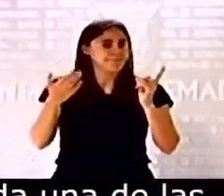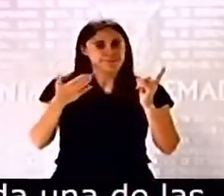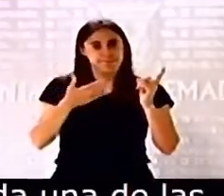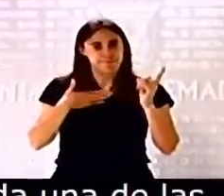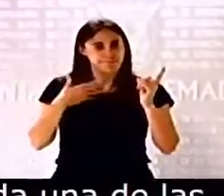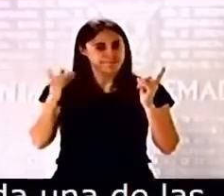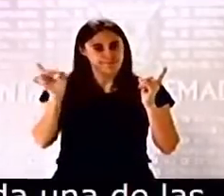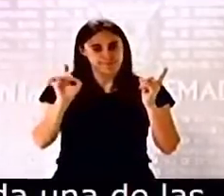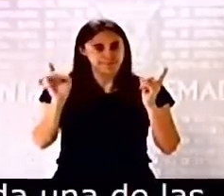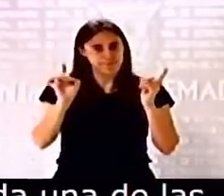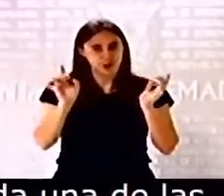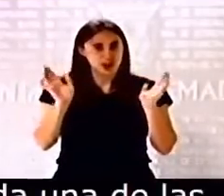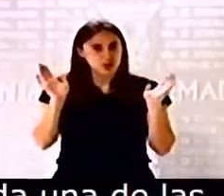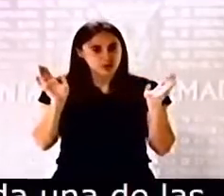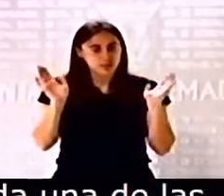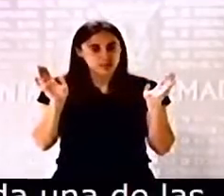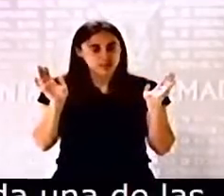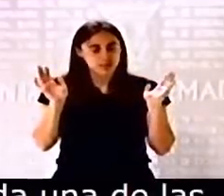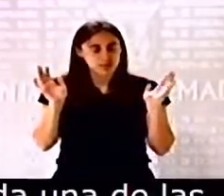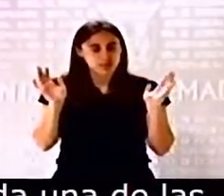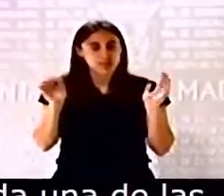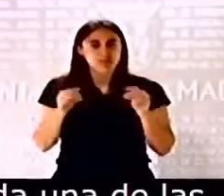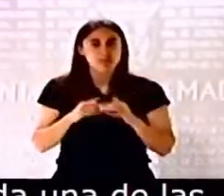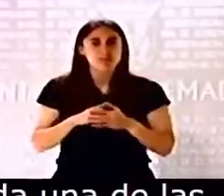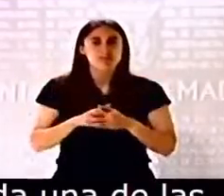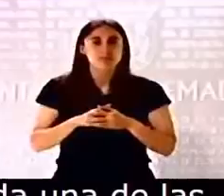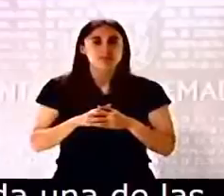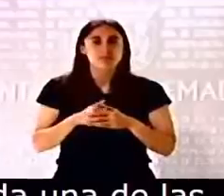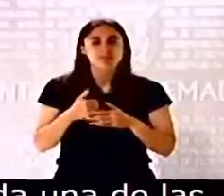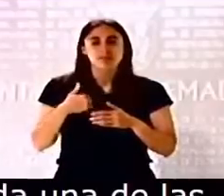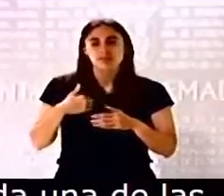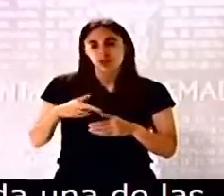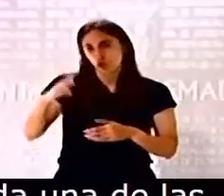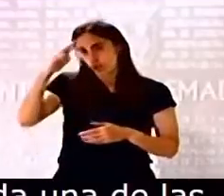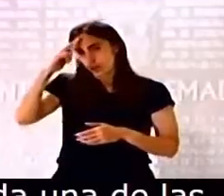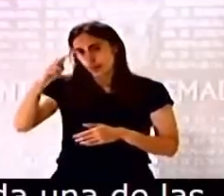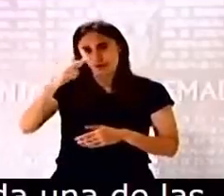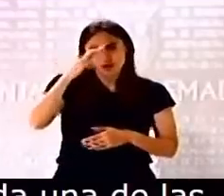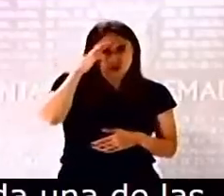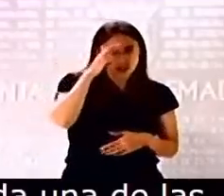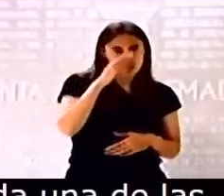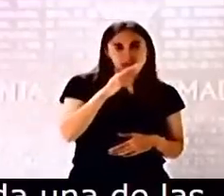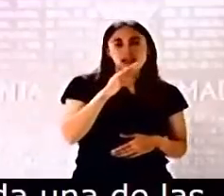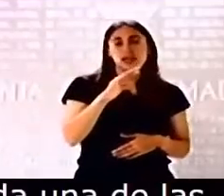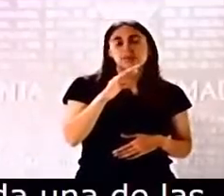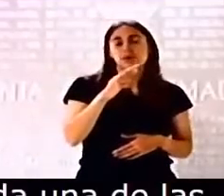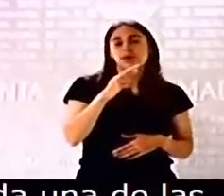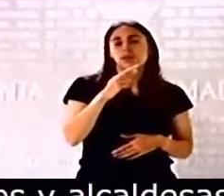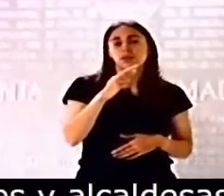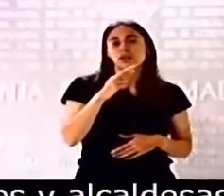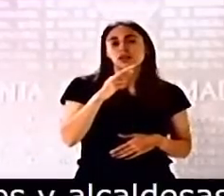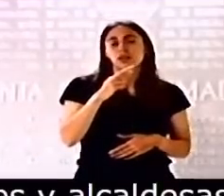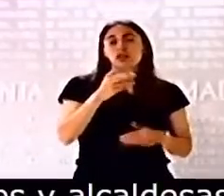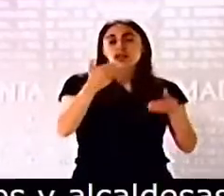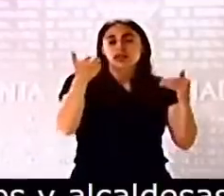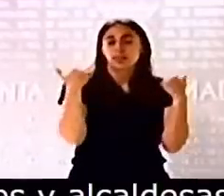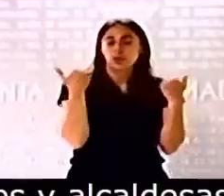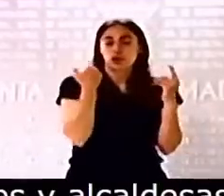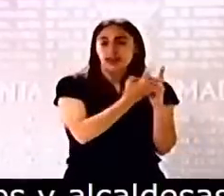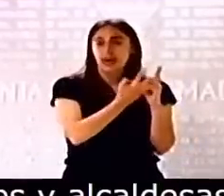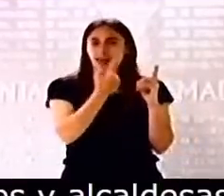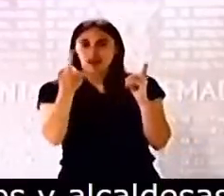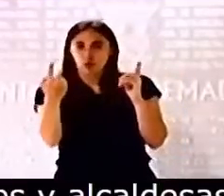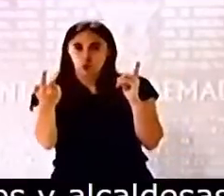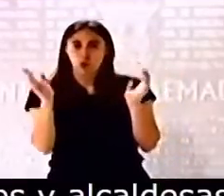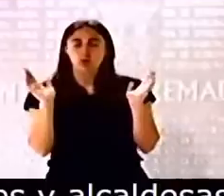alcaldes y alcaldesas. Y yo soy muy respetuoso con las competencias que tiene cada uno de los